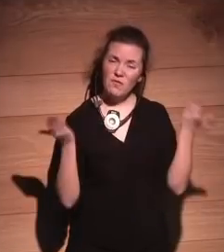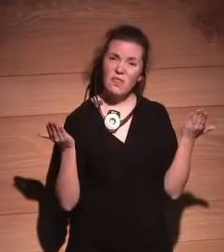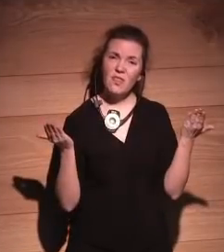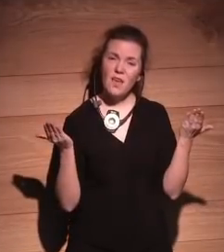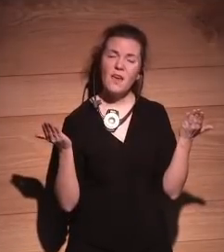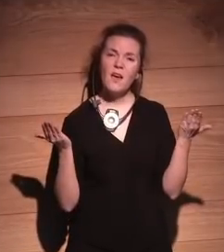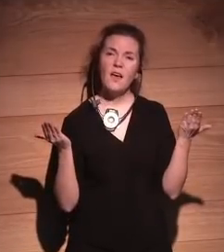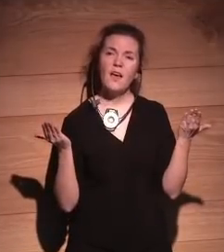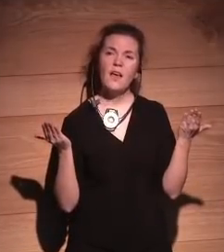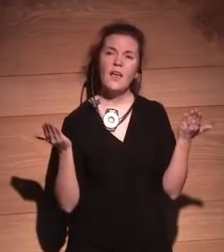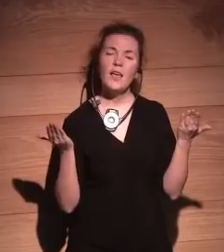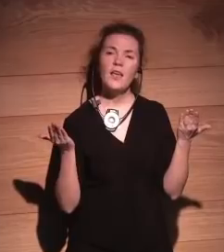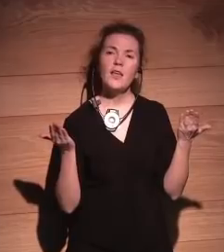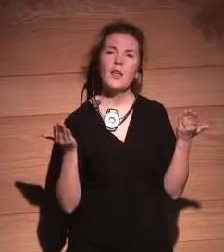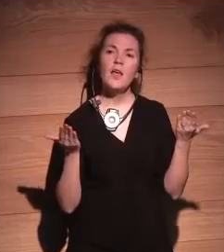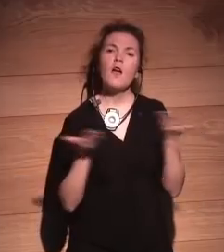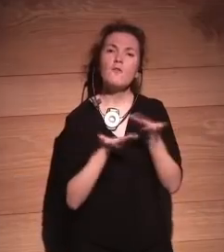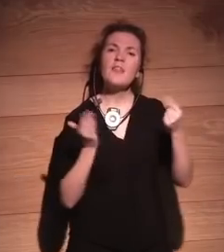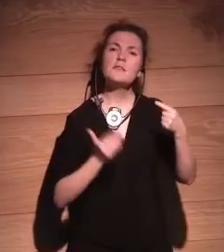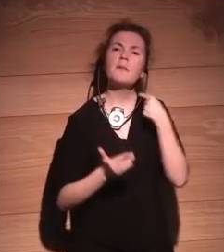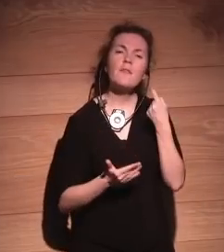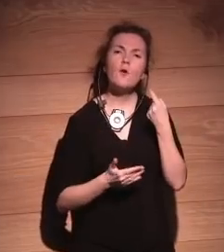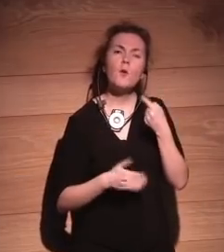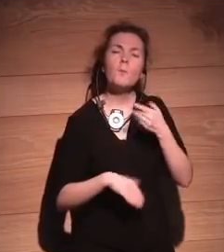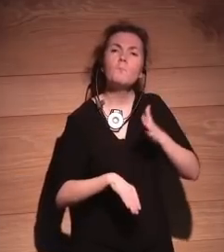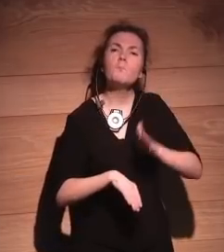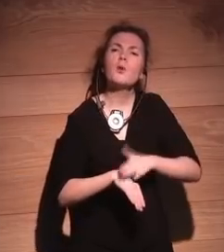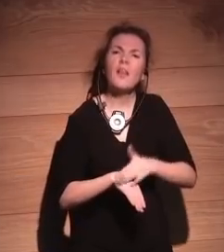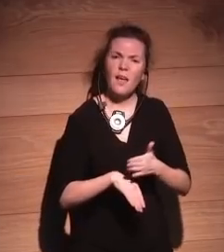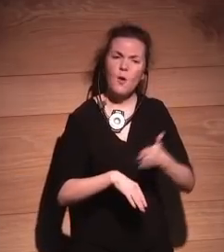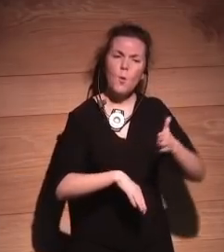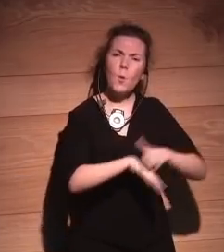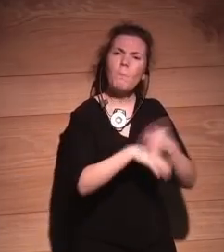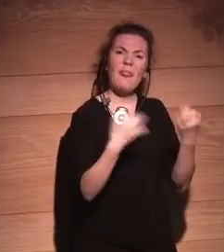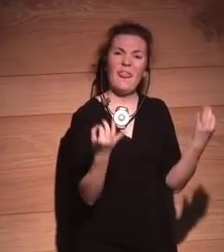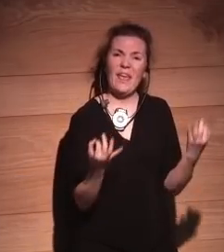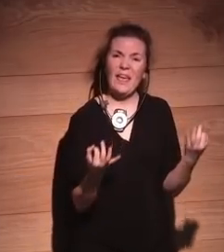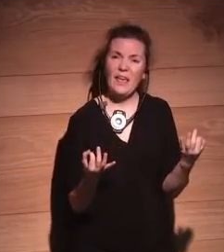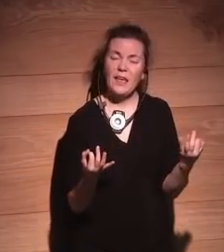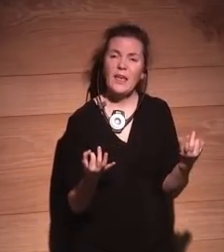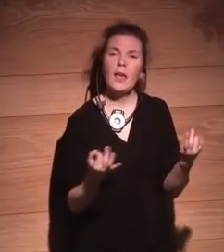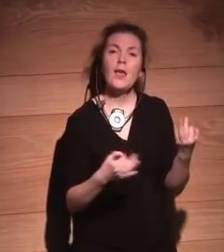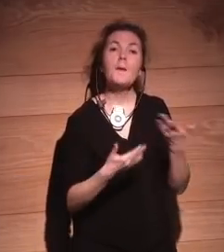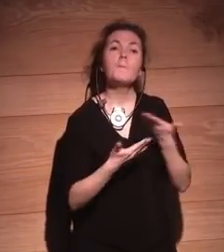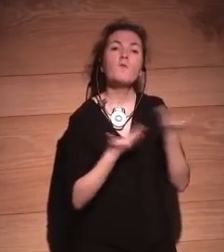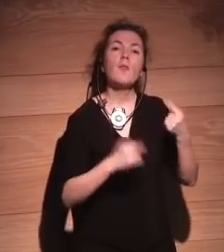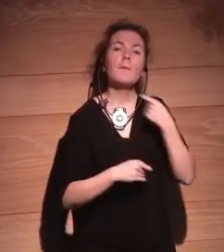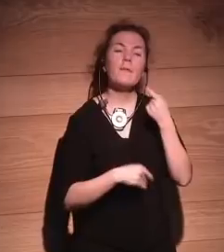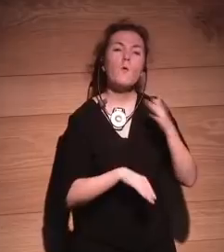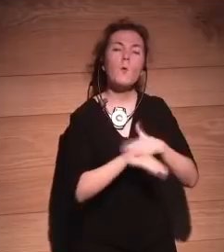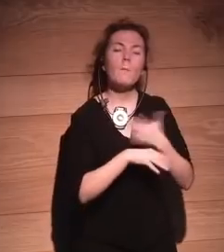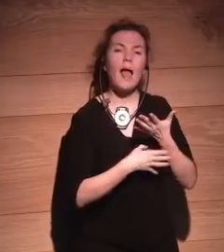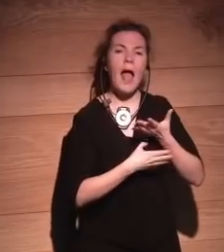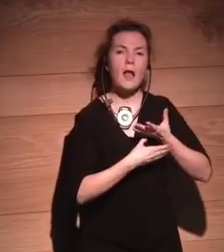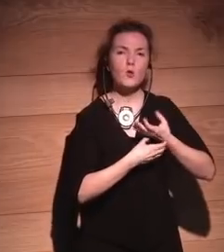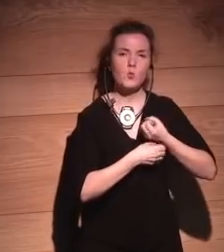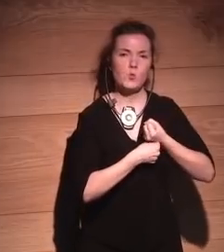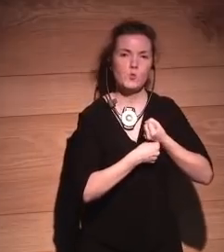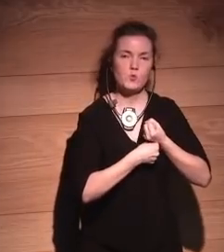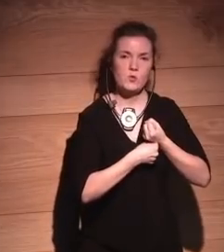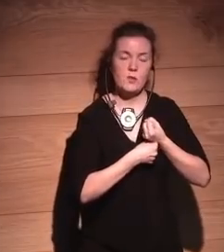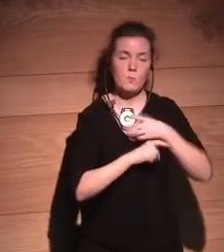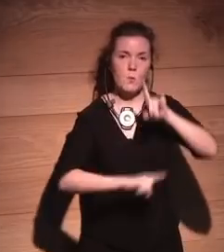confianza. ¿De dónde viene la pérdida de confianza? Hay que saber de dónde proviene. Viene de la angustia ante